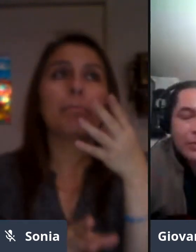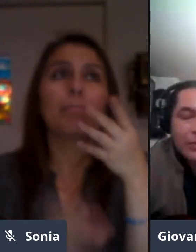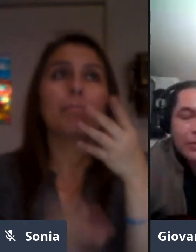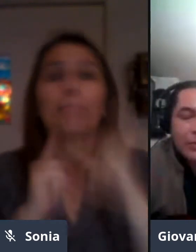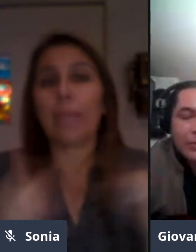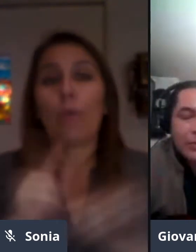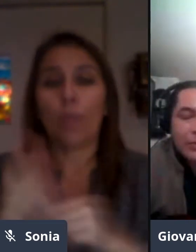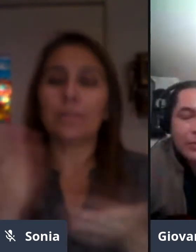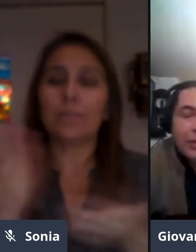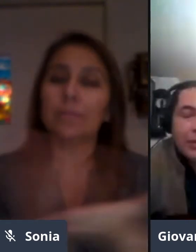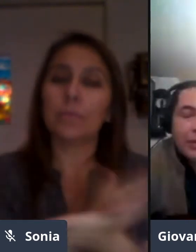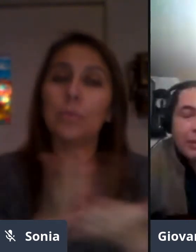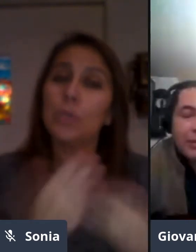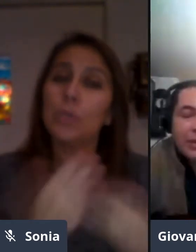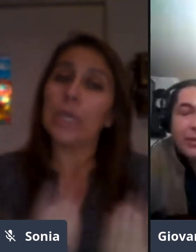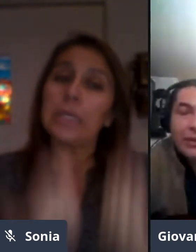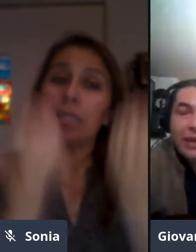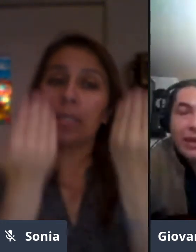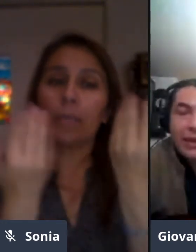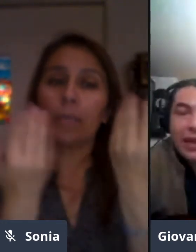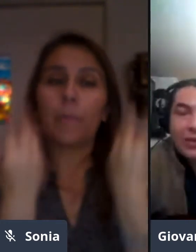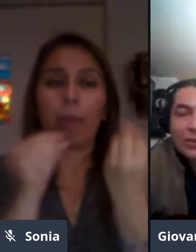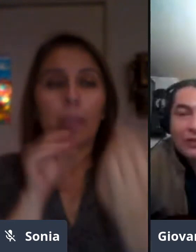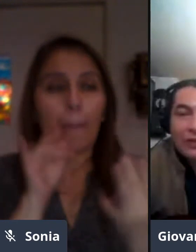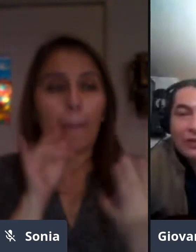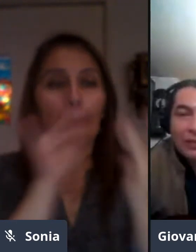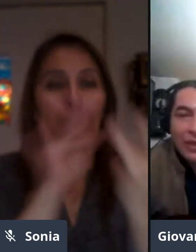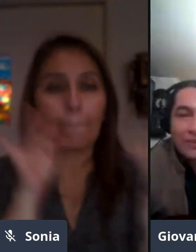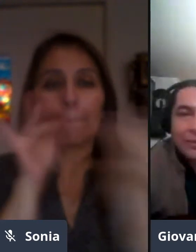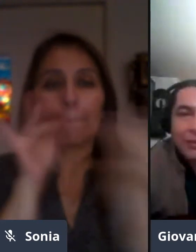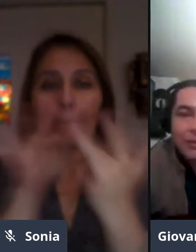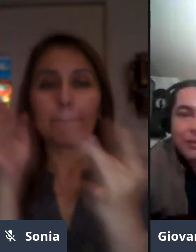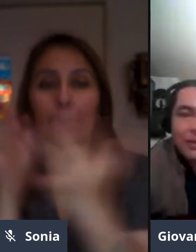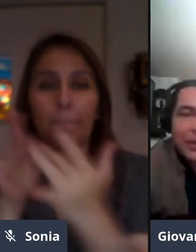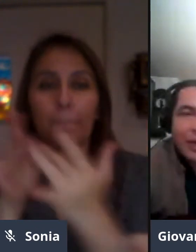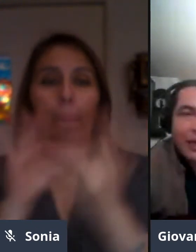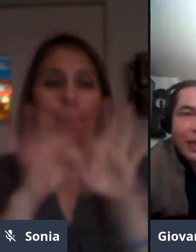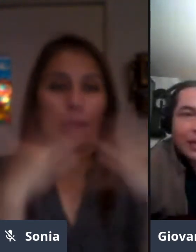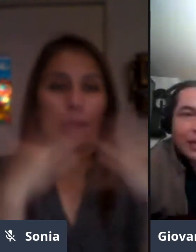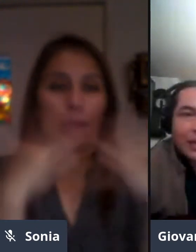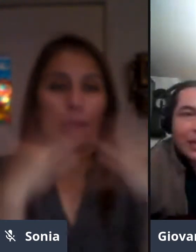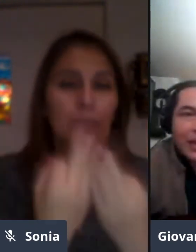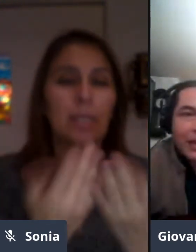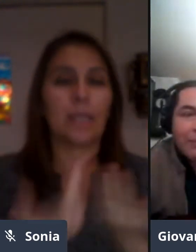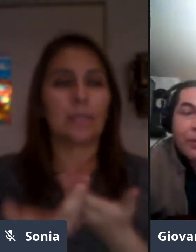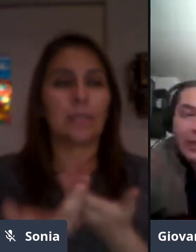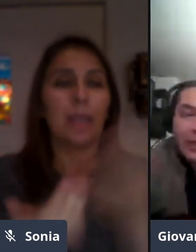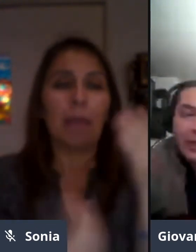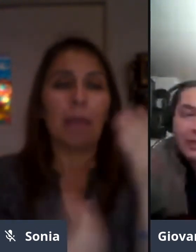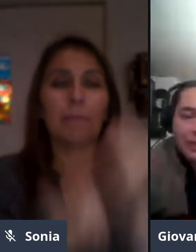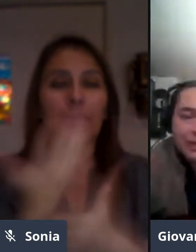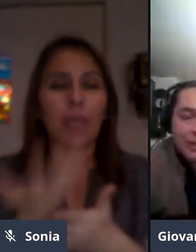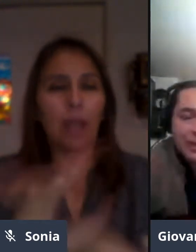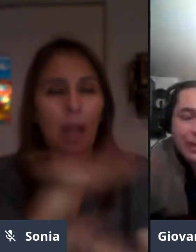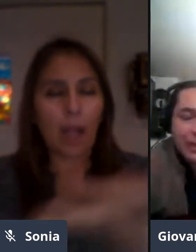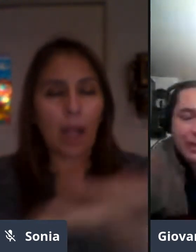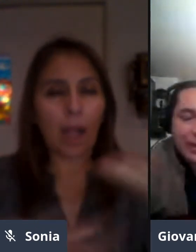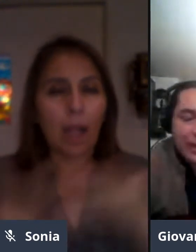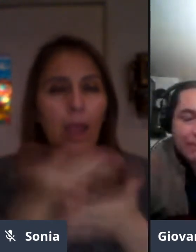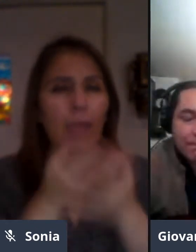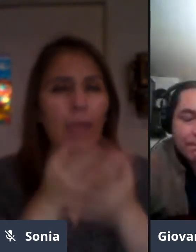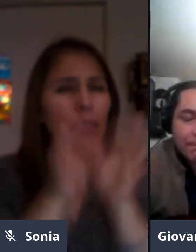y nos ha permitido entrar en diálogos con las familias y poder empezar a hablar de la importancia precisamente